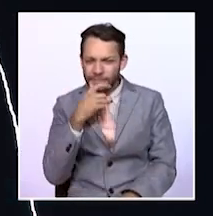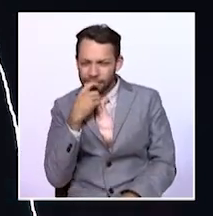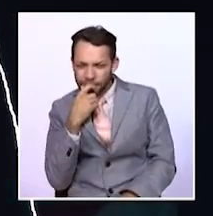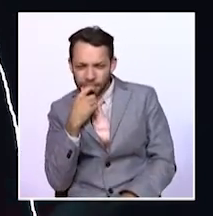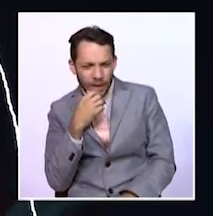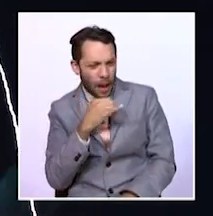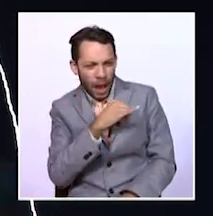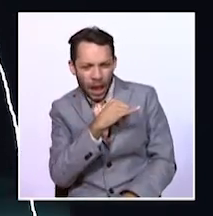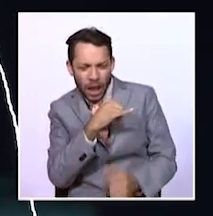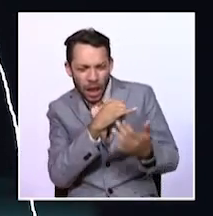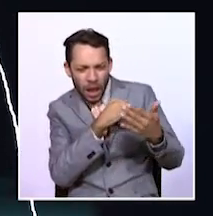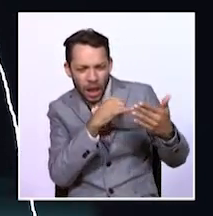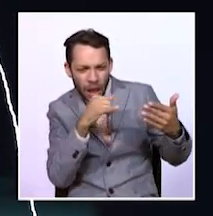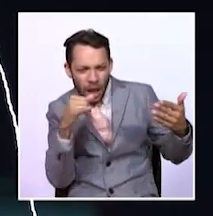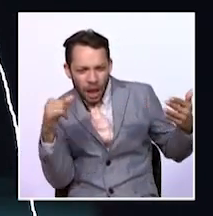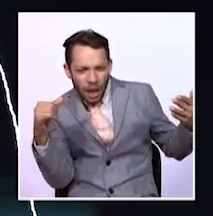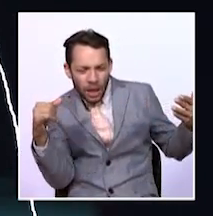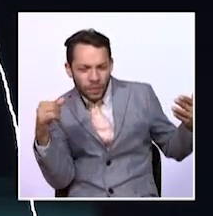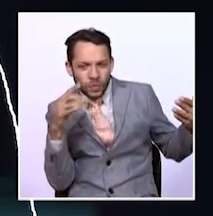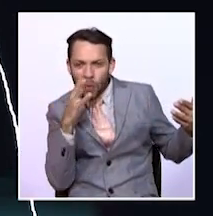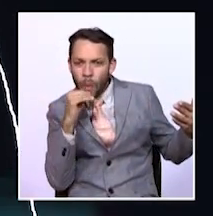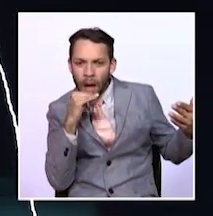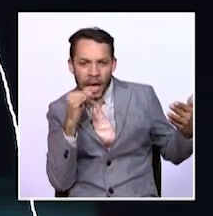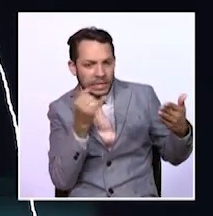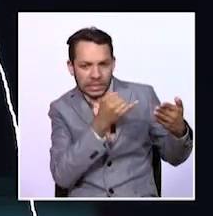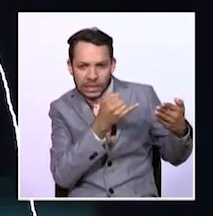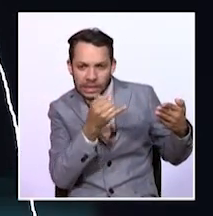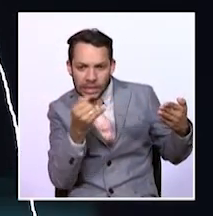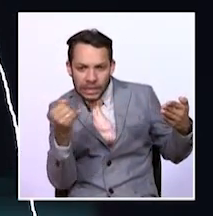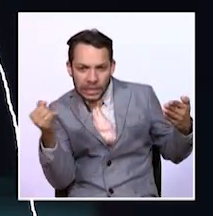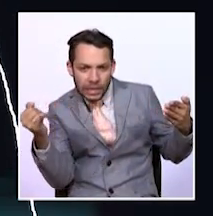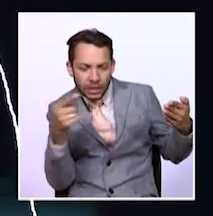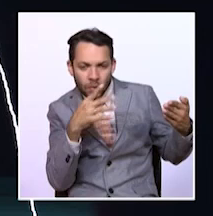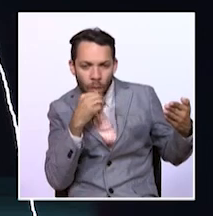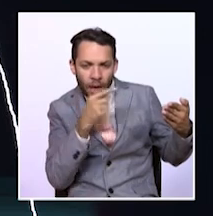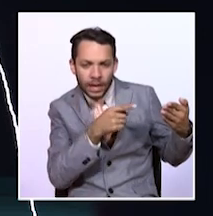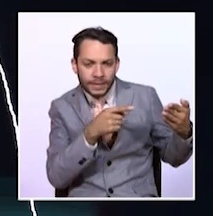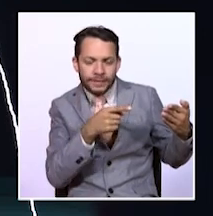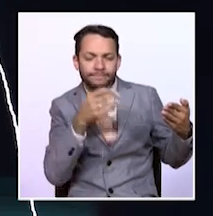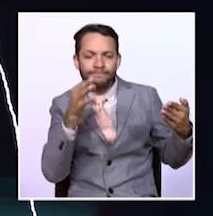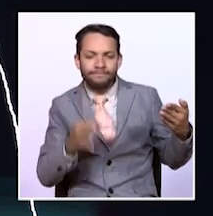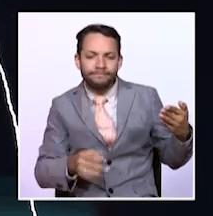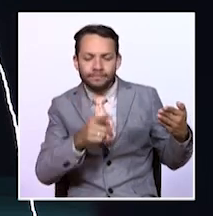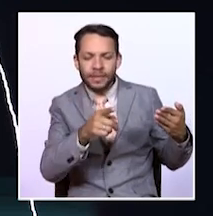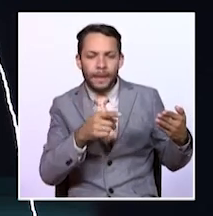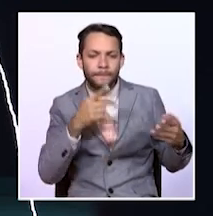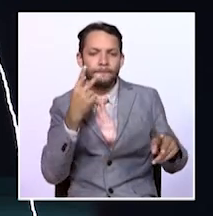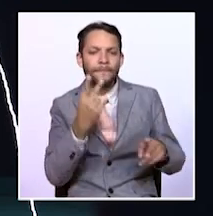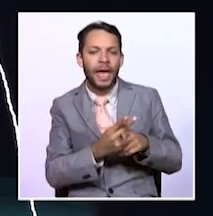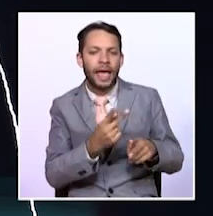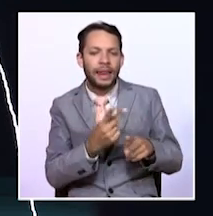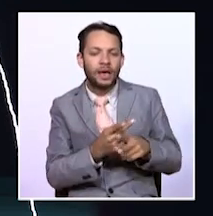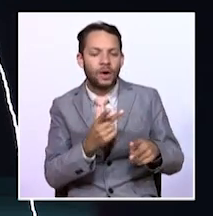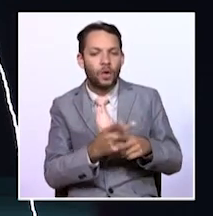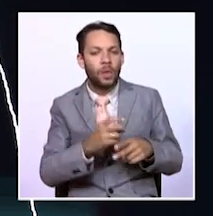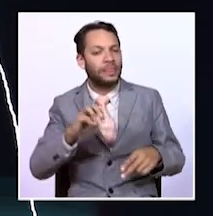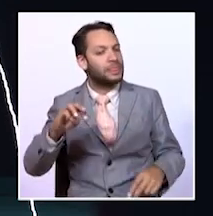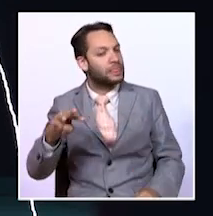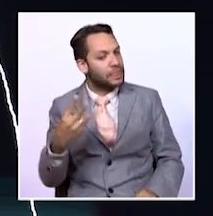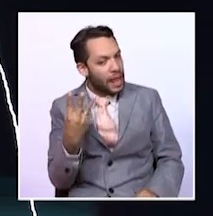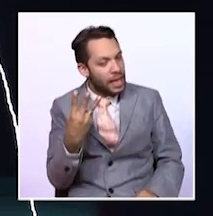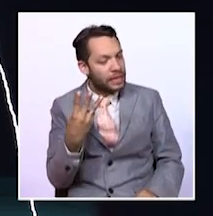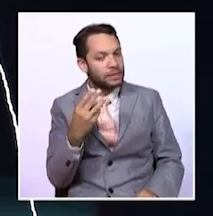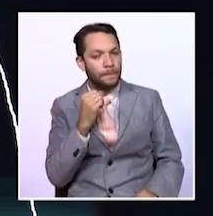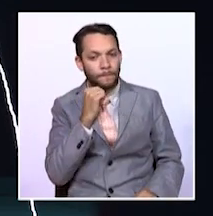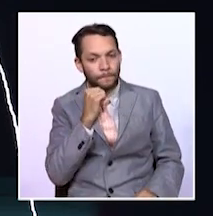diferenciar ese límite del diafragma con el hígado, estamos hablando de un grado 3 de